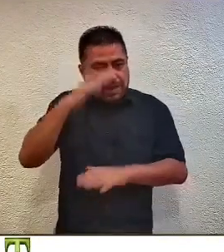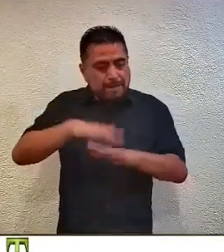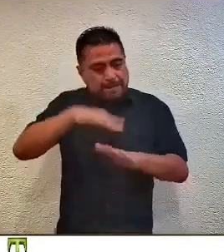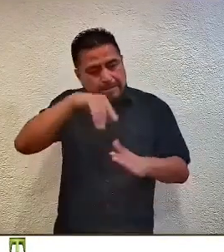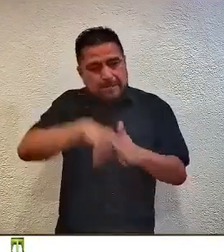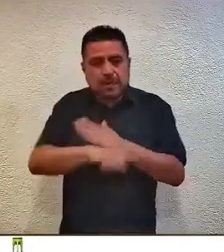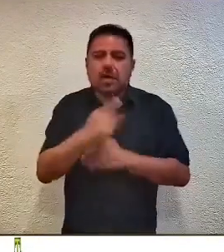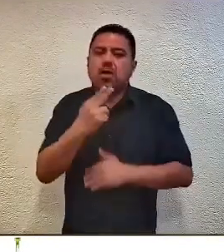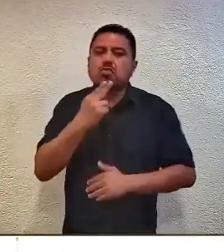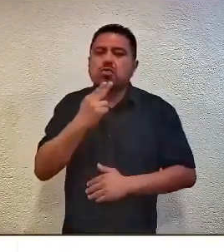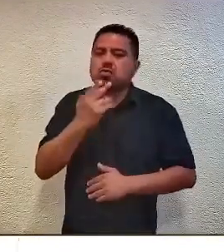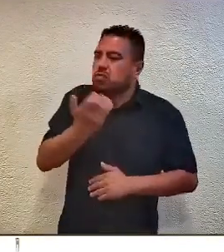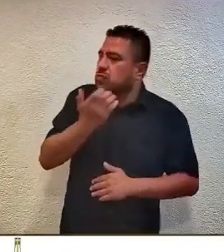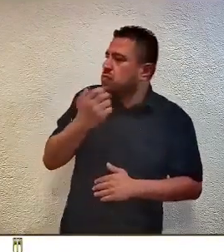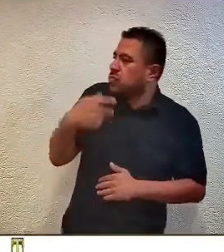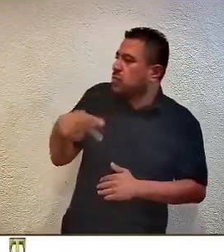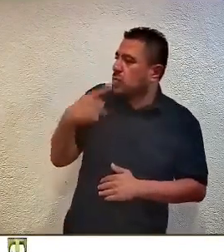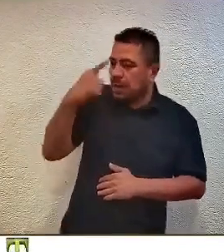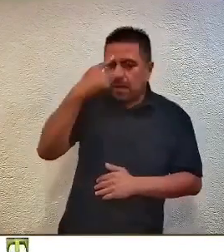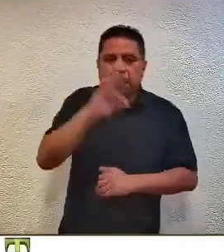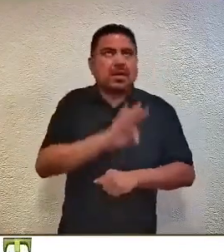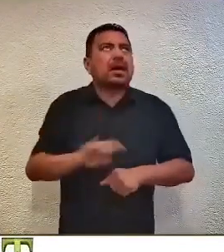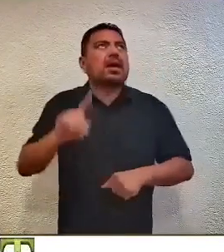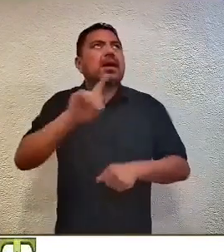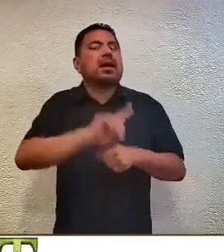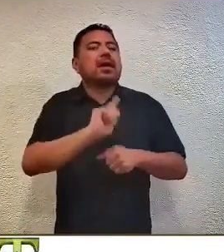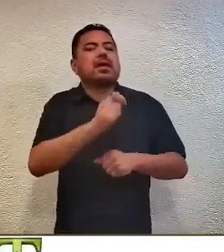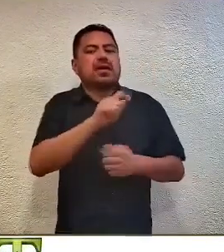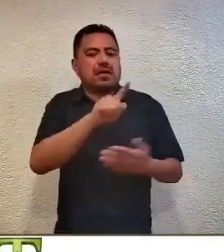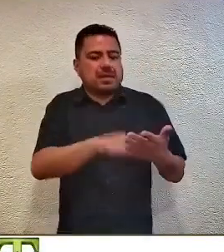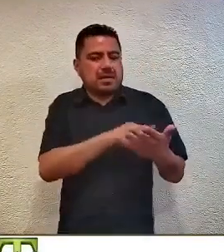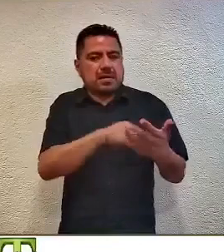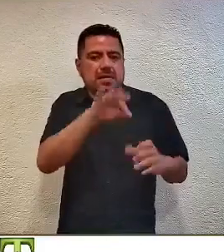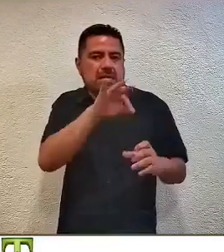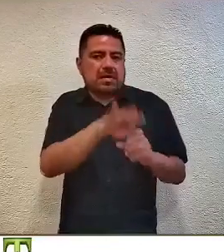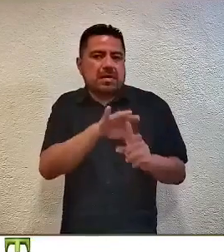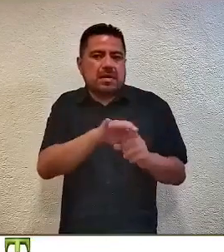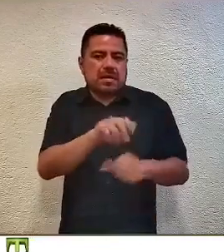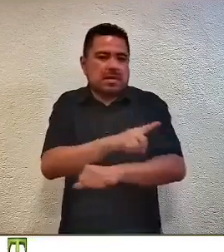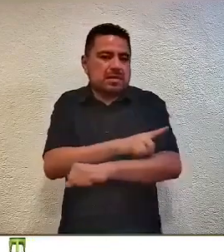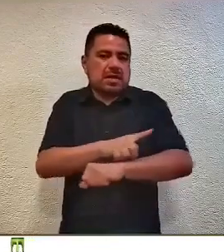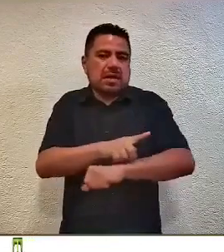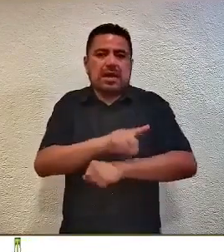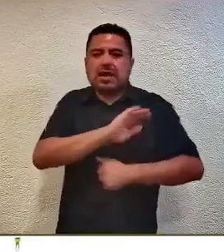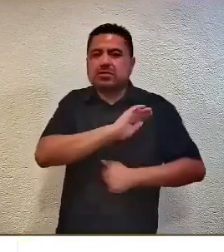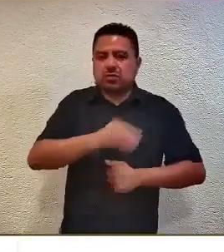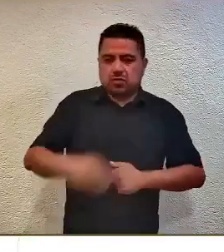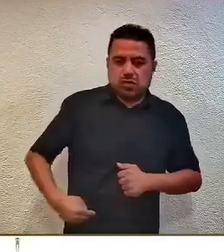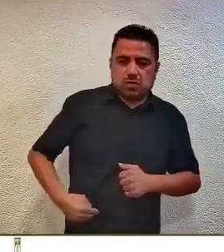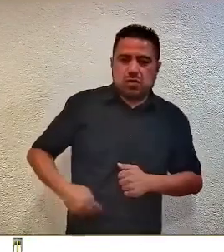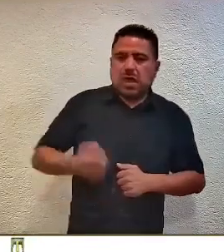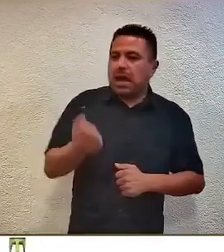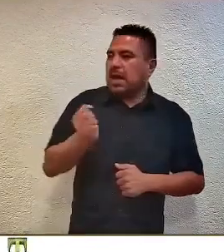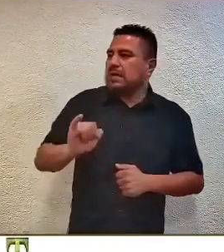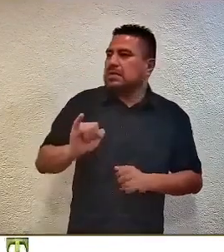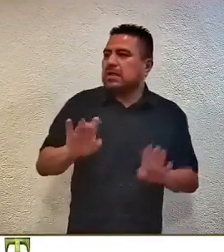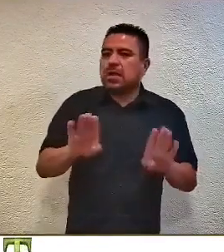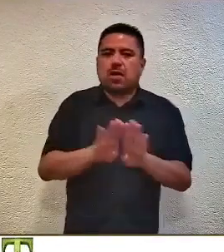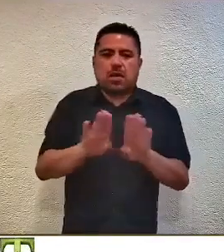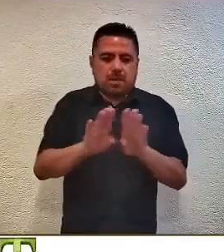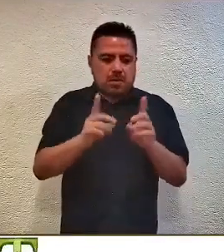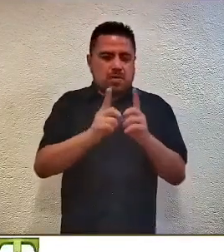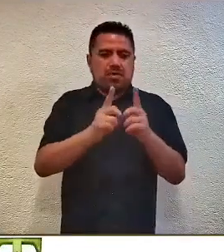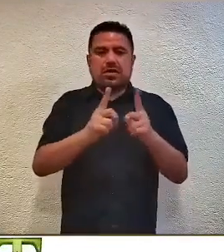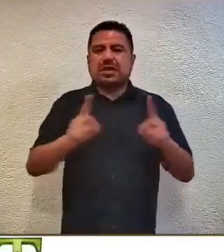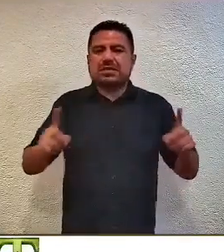y costumbres para la celebración de la elección de las delegaciones municipales, así como del